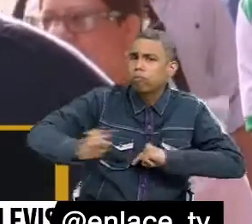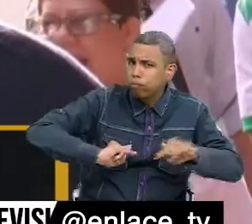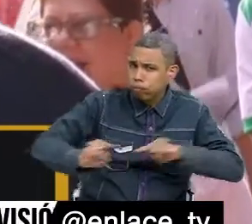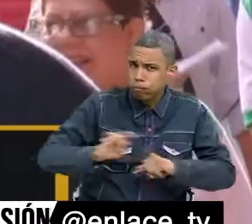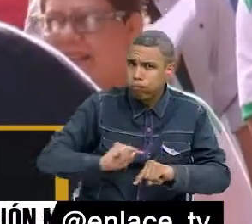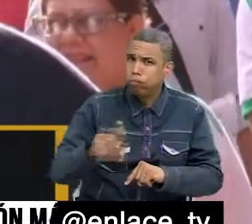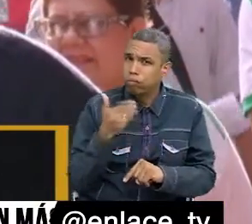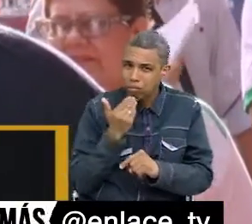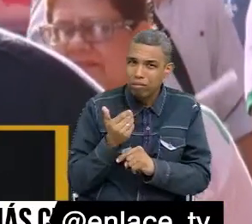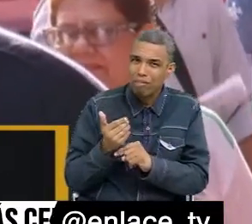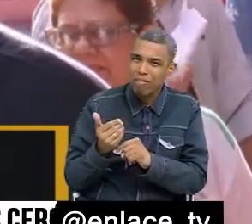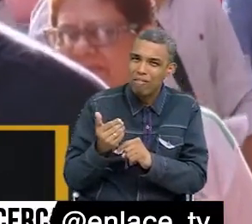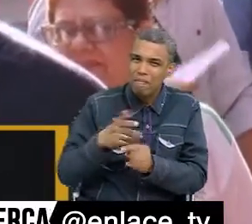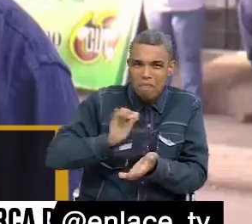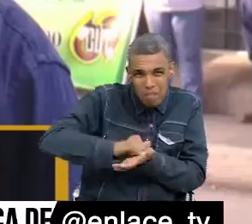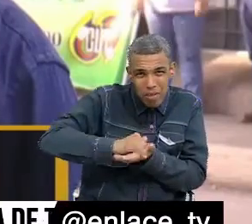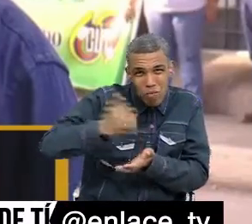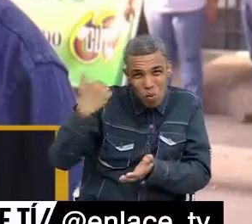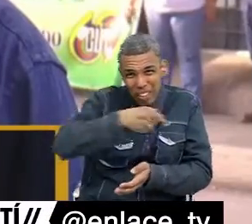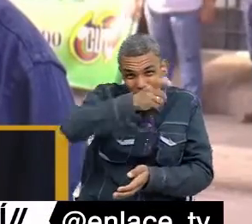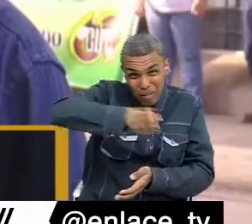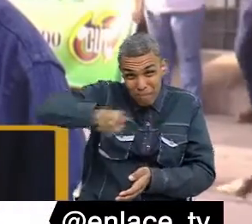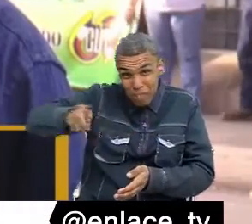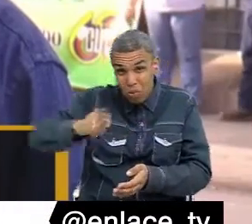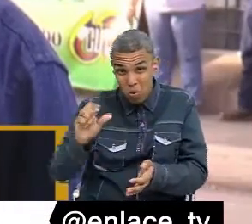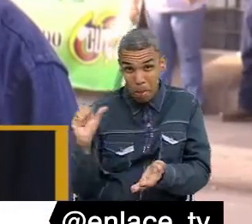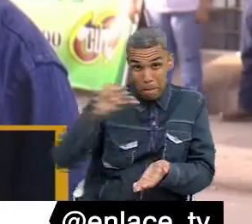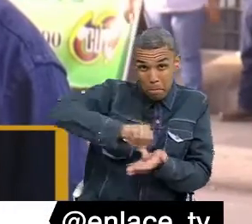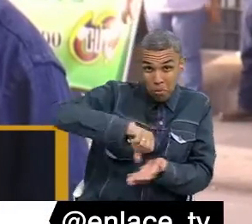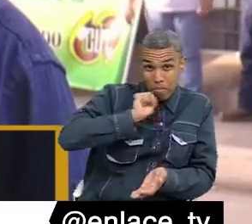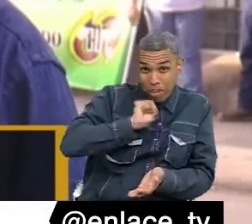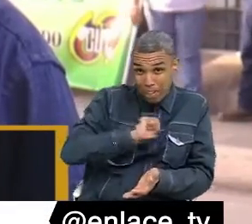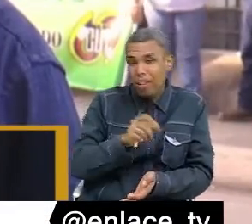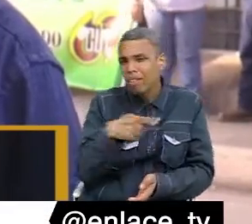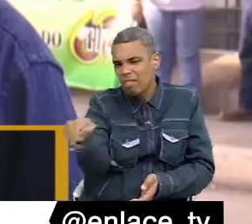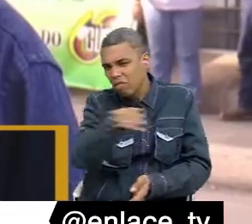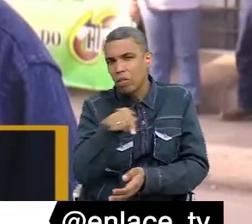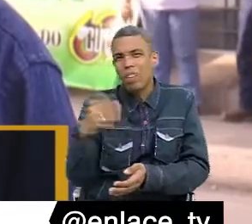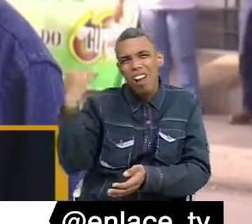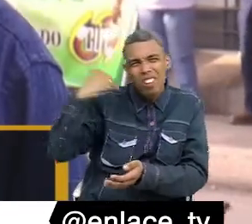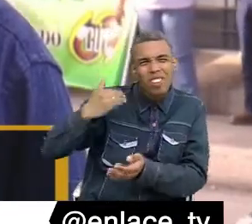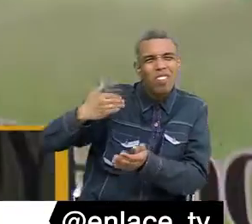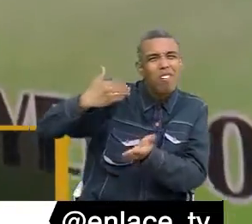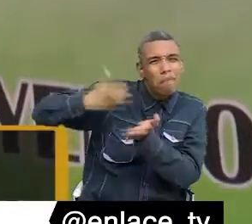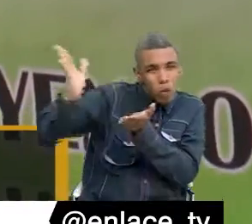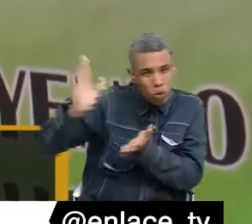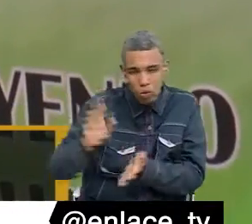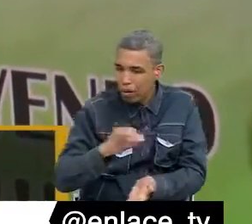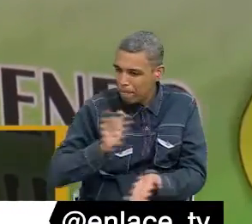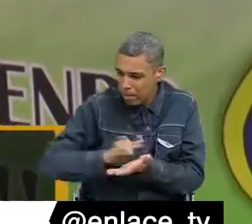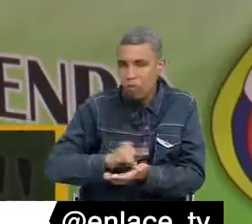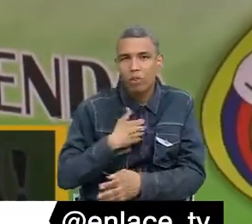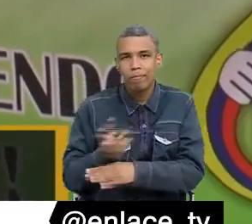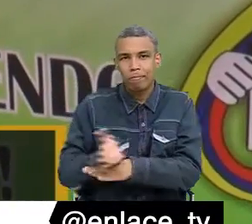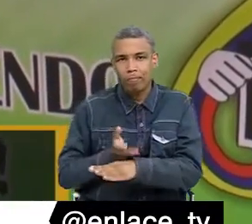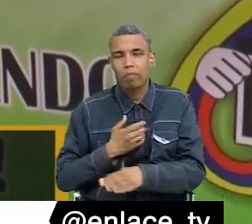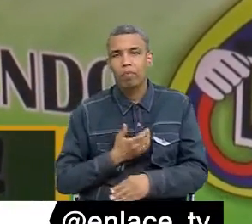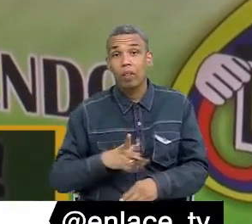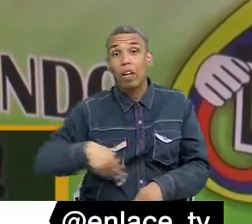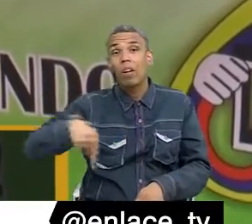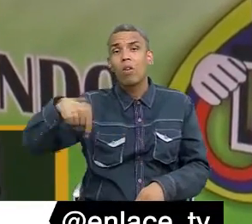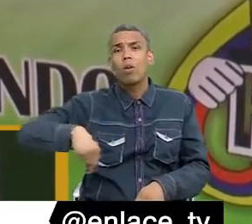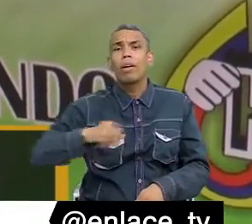Caja prevista para la tarde de este martes. También estamos haciendo un llamado a todos los empresarios para que hoy, 28 de junio, a partir de las 4 de la tarde, asistan a la